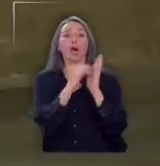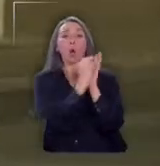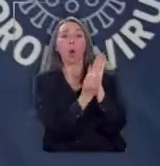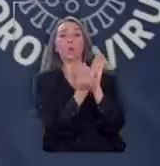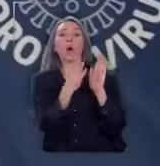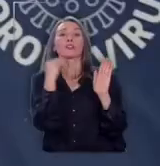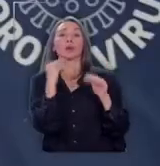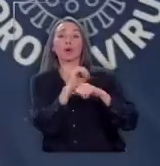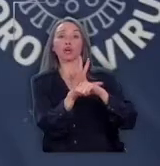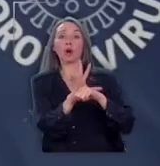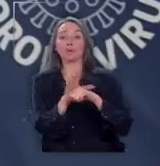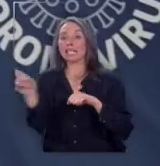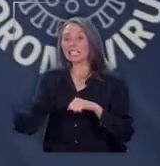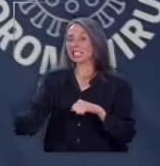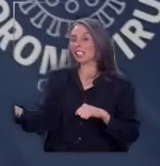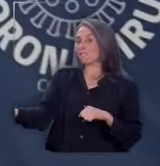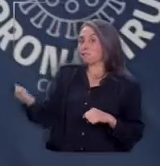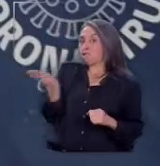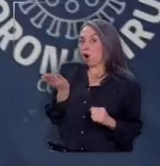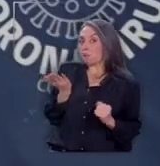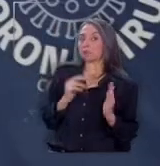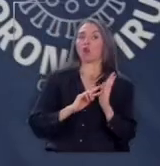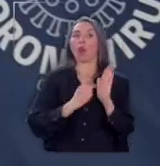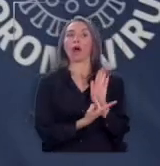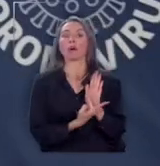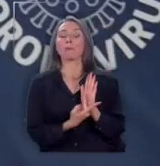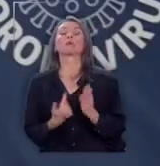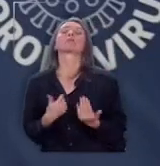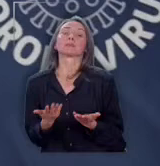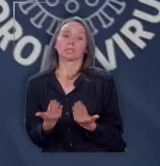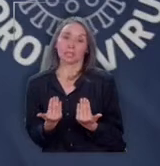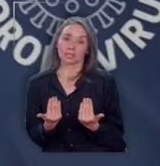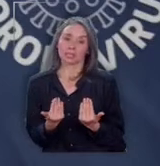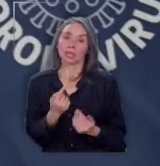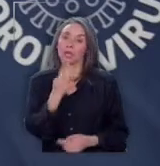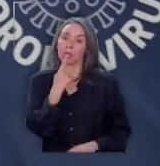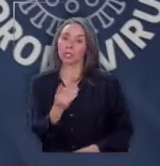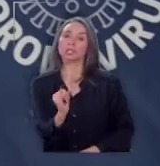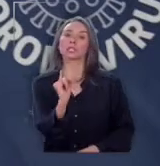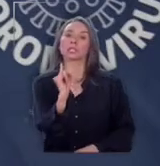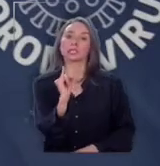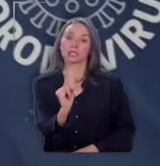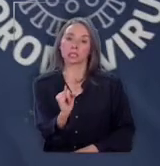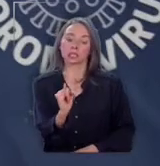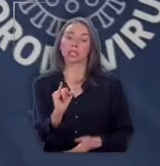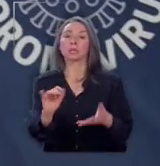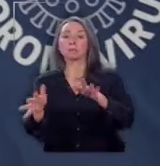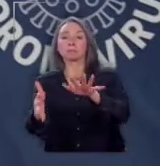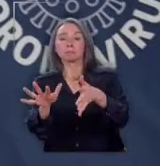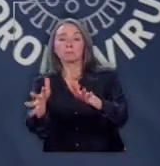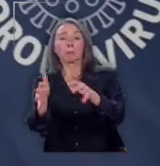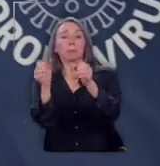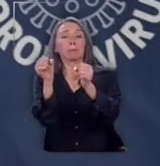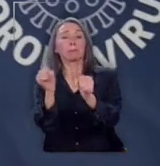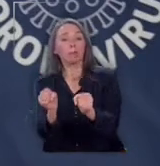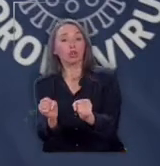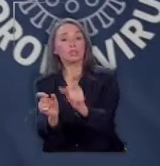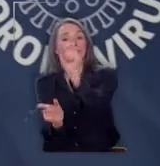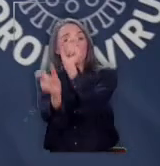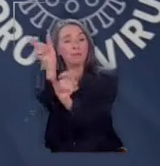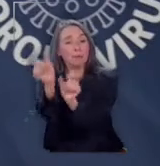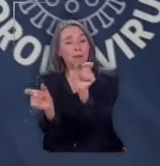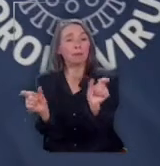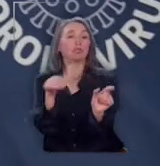datos nos lleva a la necesidad de reconocer como posibles casos de